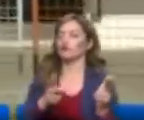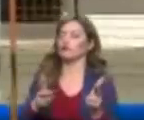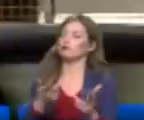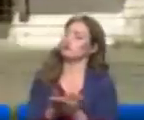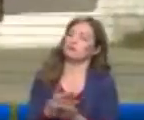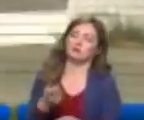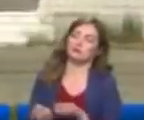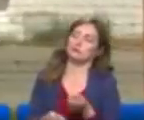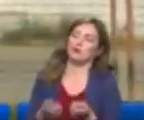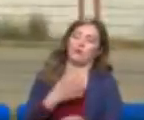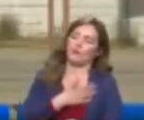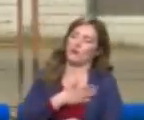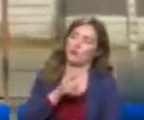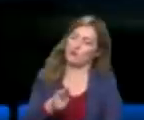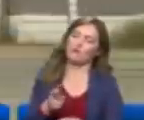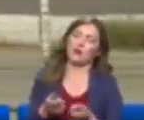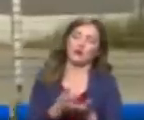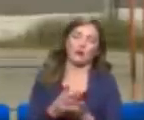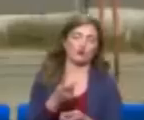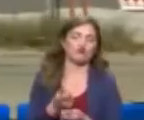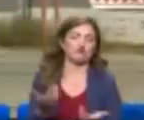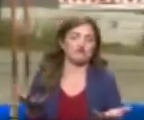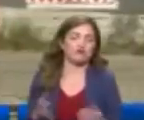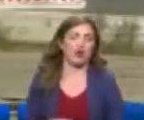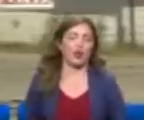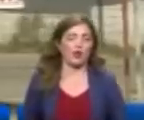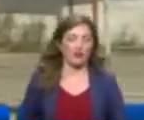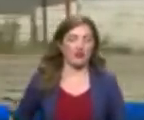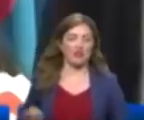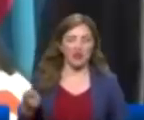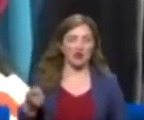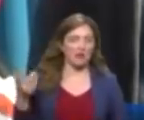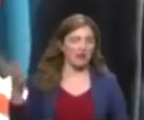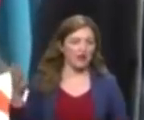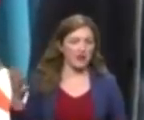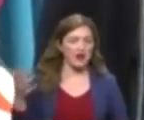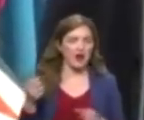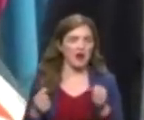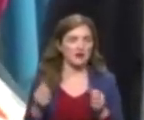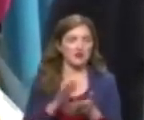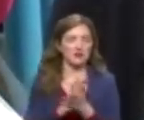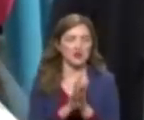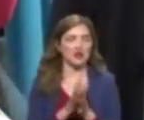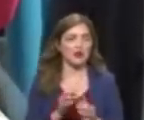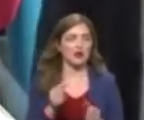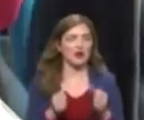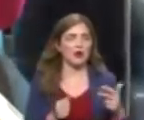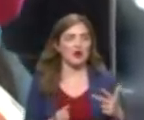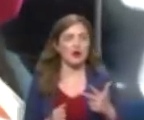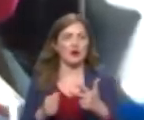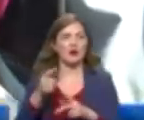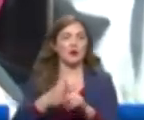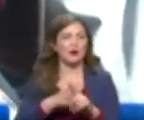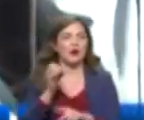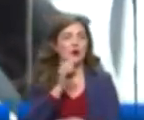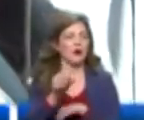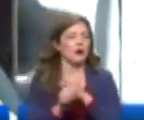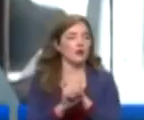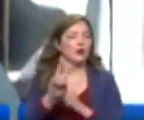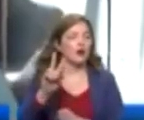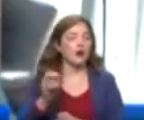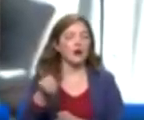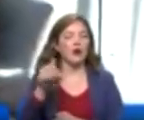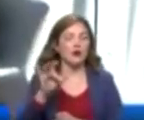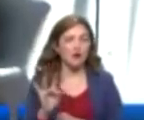autos ubicada en el norte de Quito y ahora no tienen el dinero ni el carro. Nosotros entregamos el vehículo en octubre del 2018.